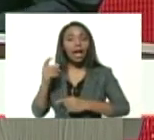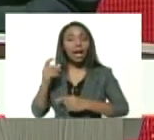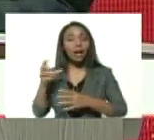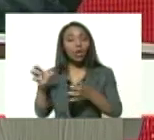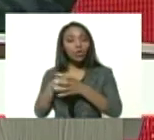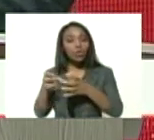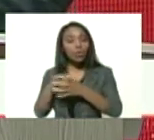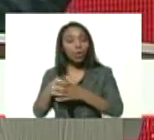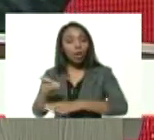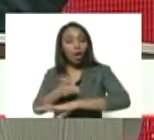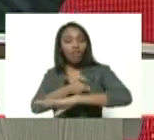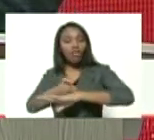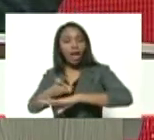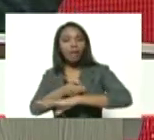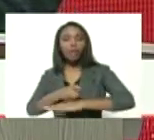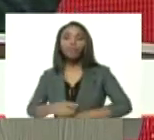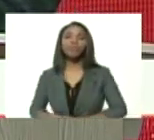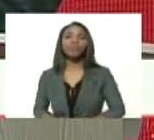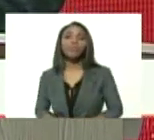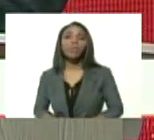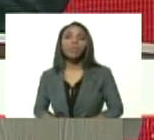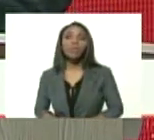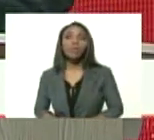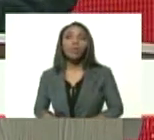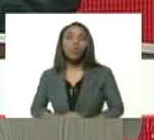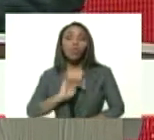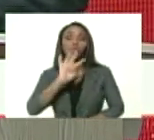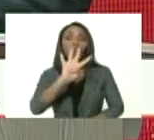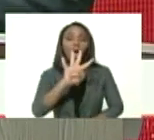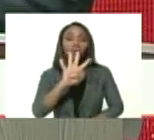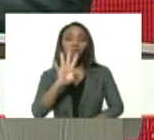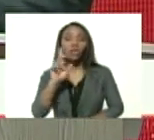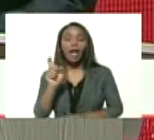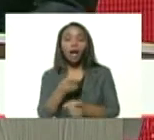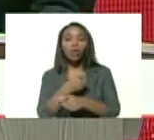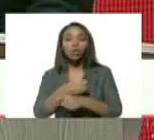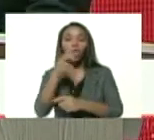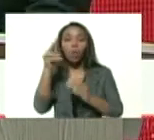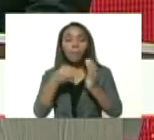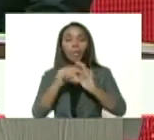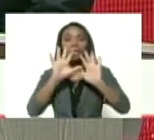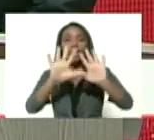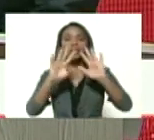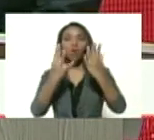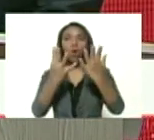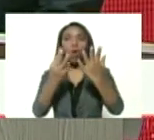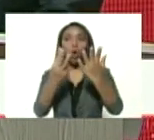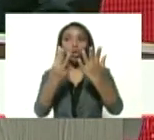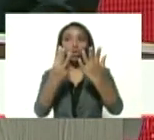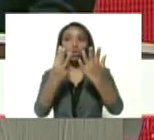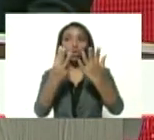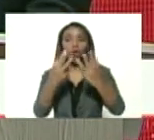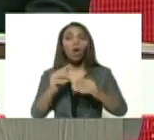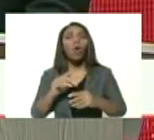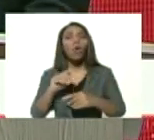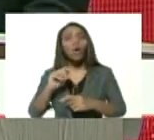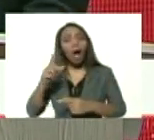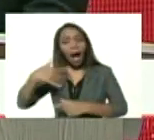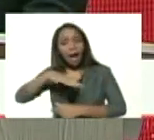gubernamental, 4 de agosto de 2018. ¿Dónde fueron entrenados los